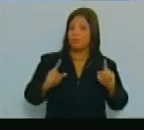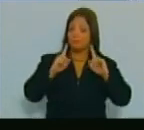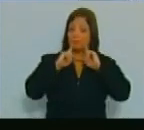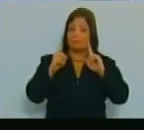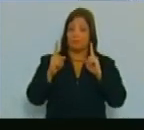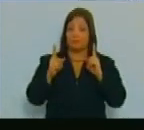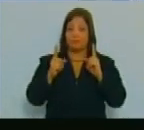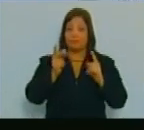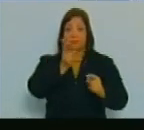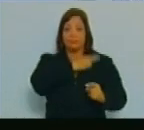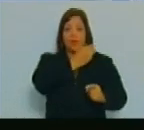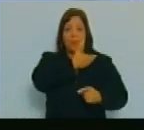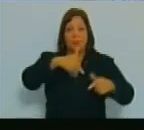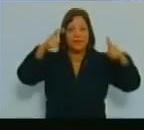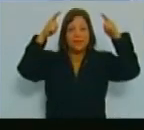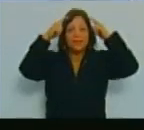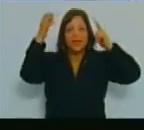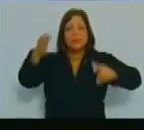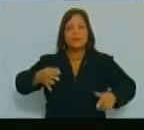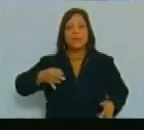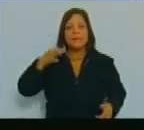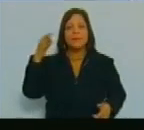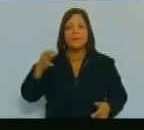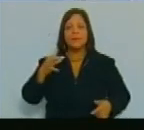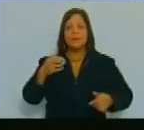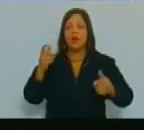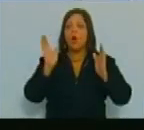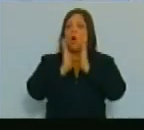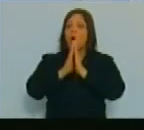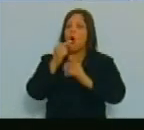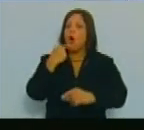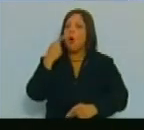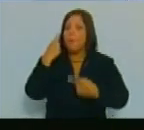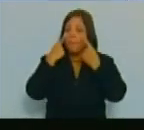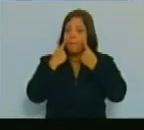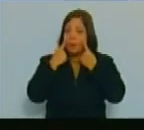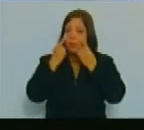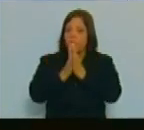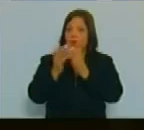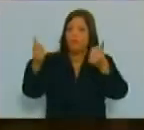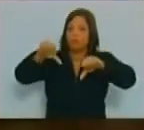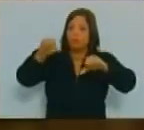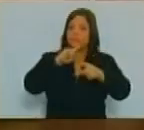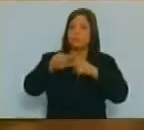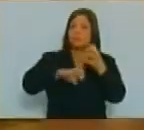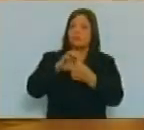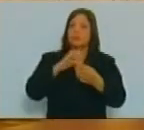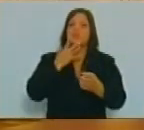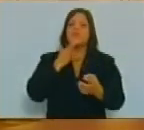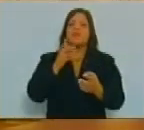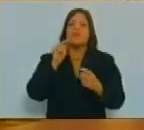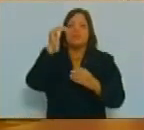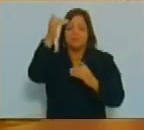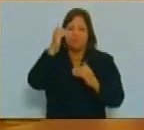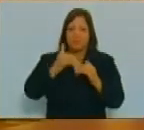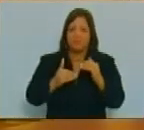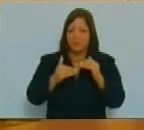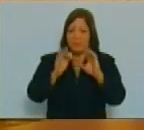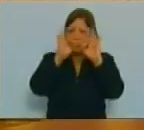comandante super mucho chávez siempre decía la anarquía nos devorará entre los factores estructurales